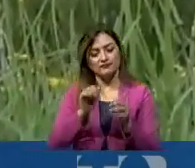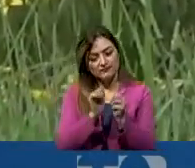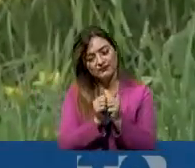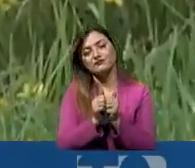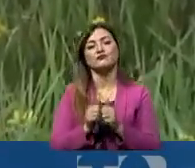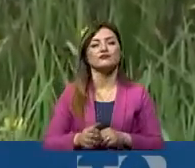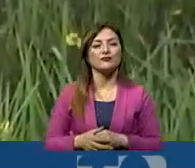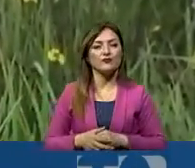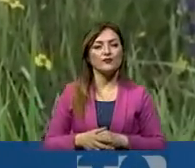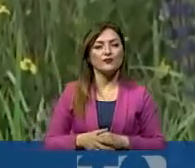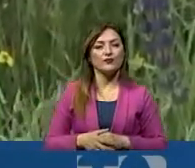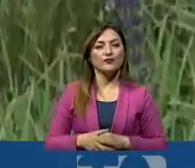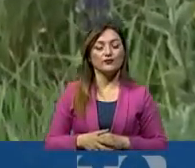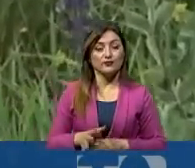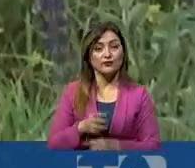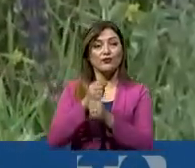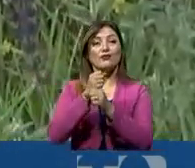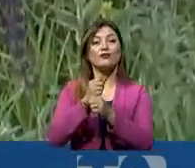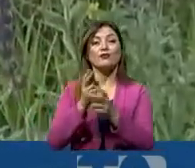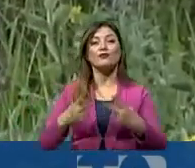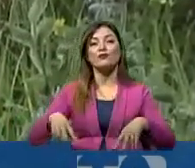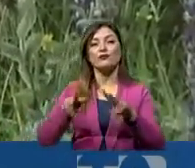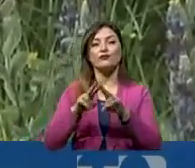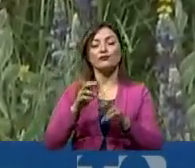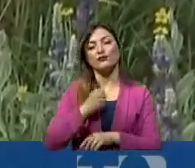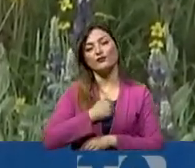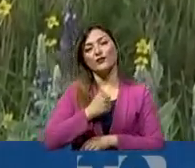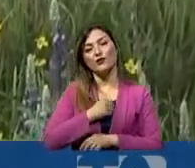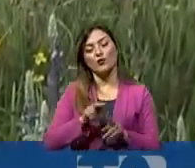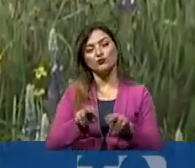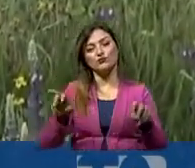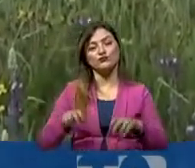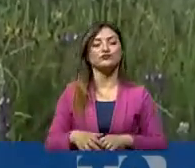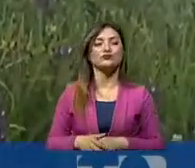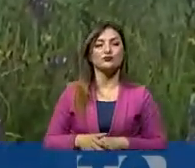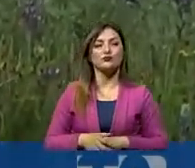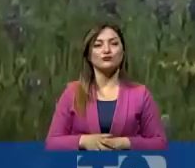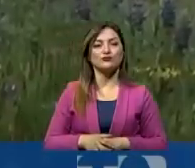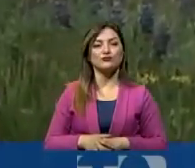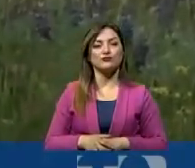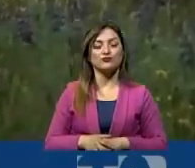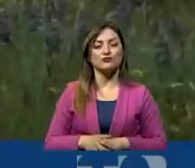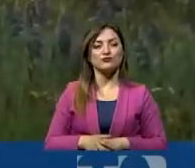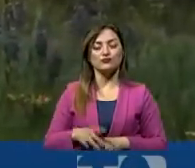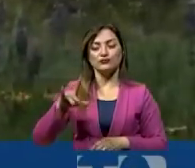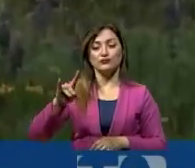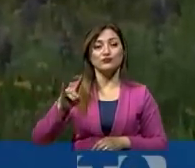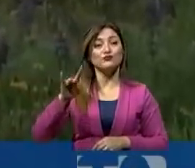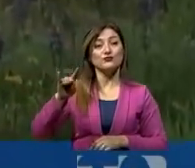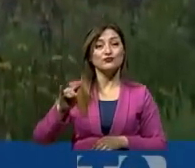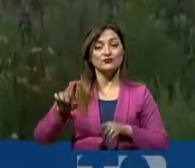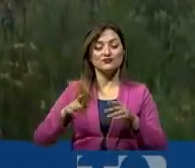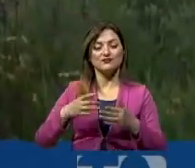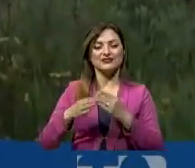deporte, pero también para la recuperación y valoración de nuestro rico patrimonio natural. Me decía que para los perritos sí querían poner